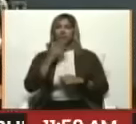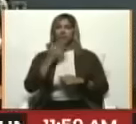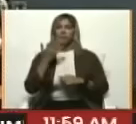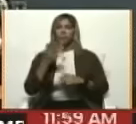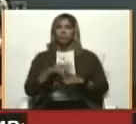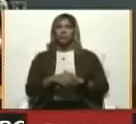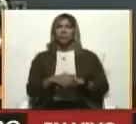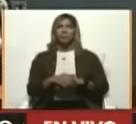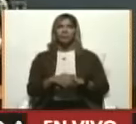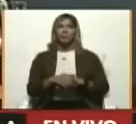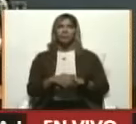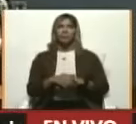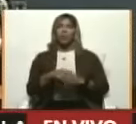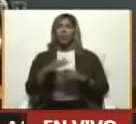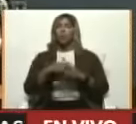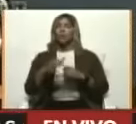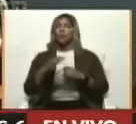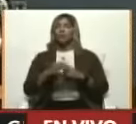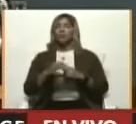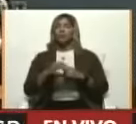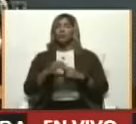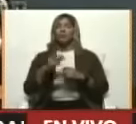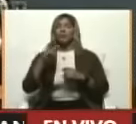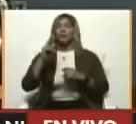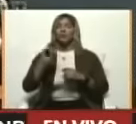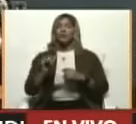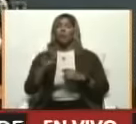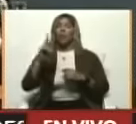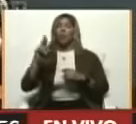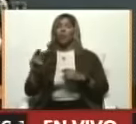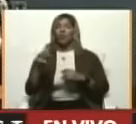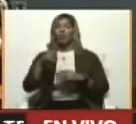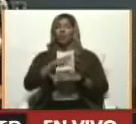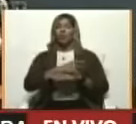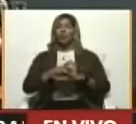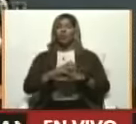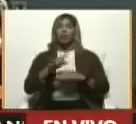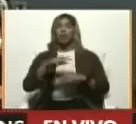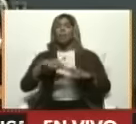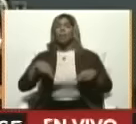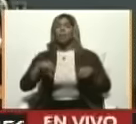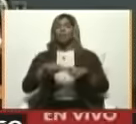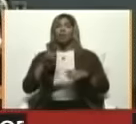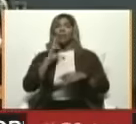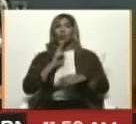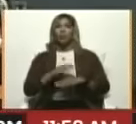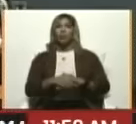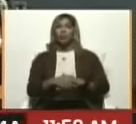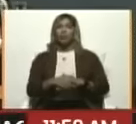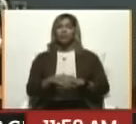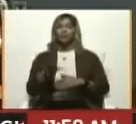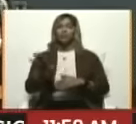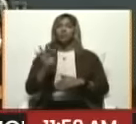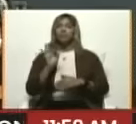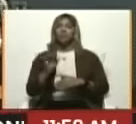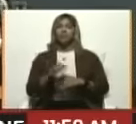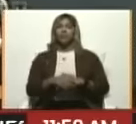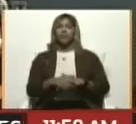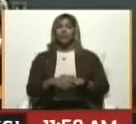el municipio Simón Rodríguez del Tigre, en la Plaza Bolívar, se escoge